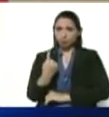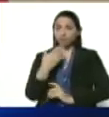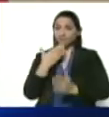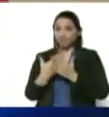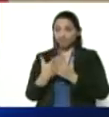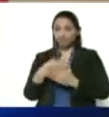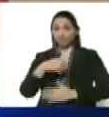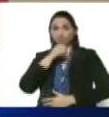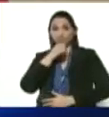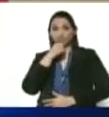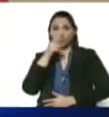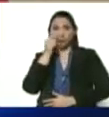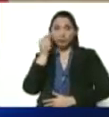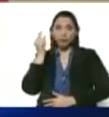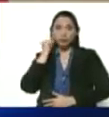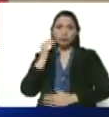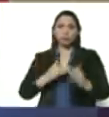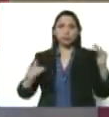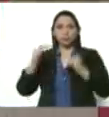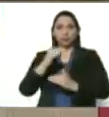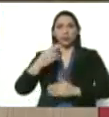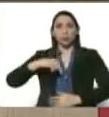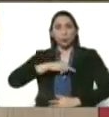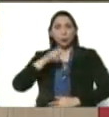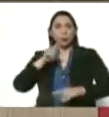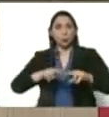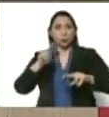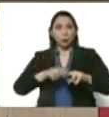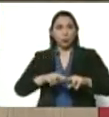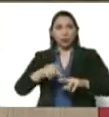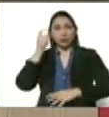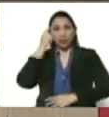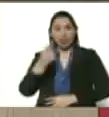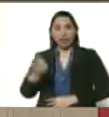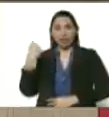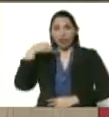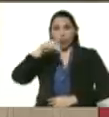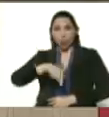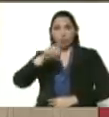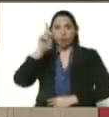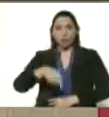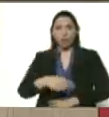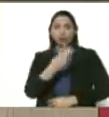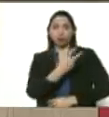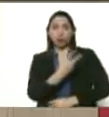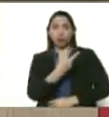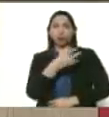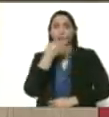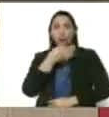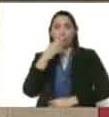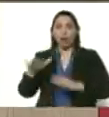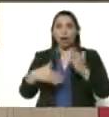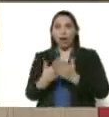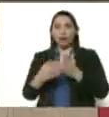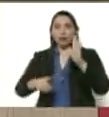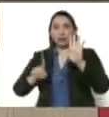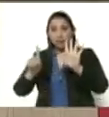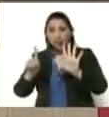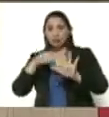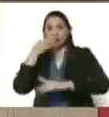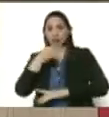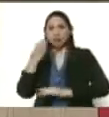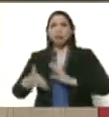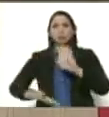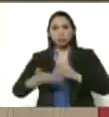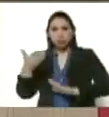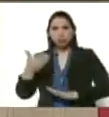adultos mayores, sino también de nuestros niños, que desde el día de ayer y el día de hoy, entre 2 de la tarde y 6 de la tarde, también